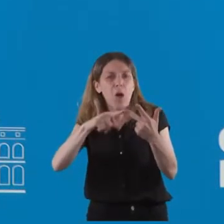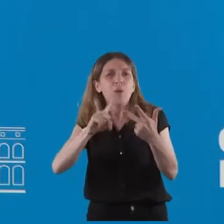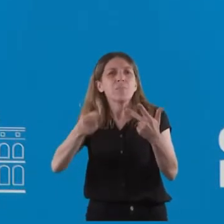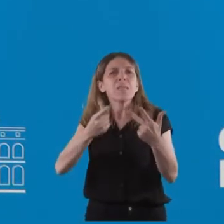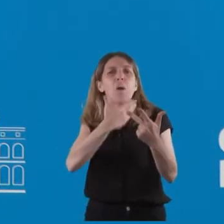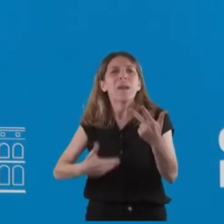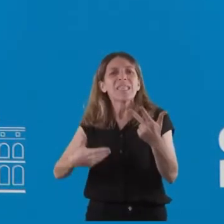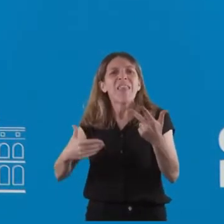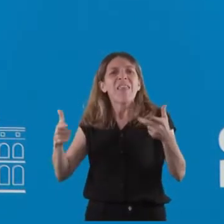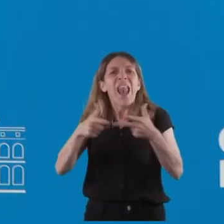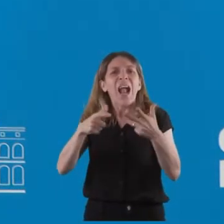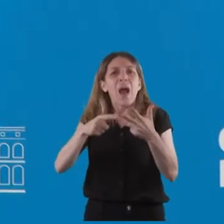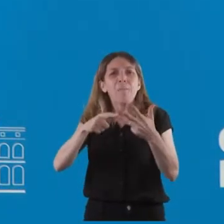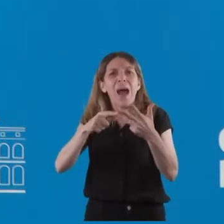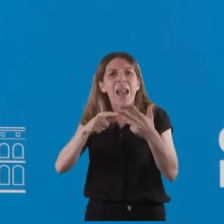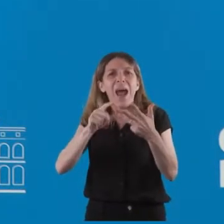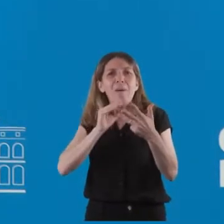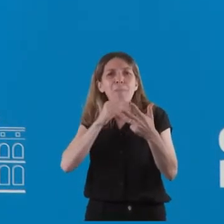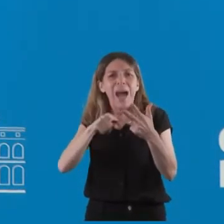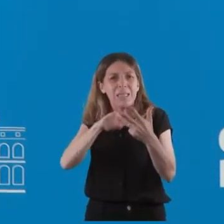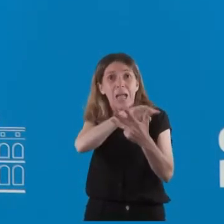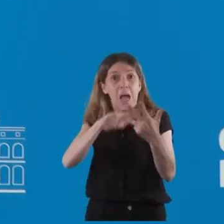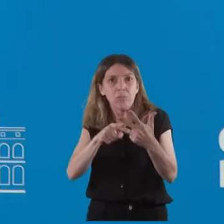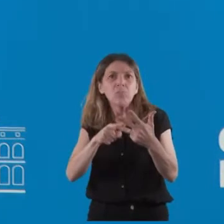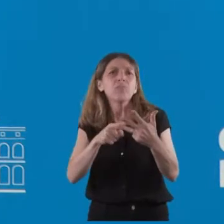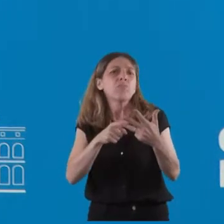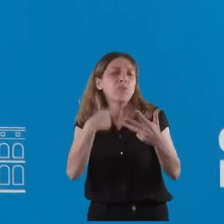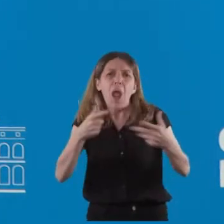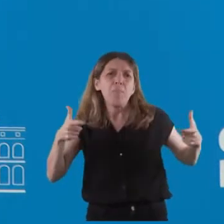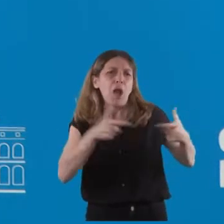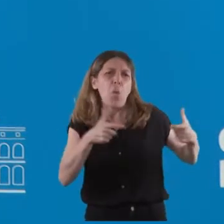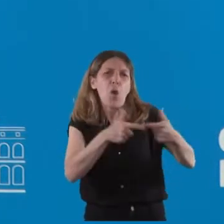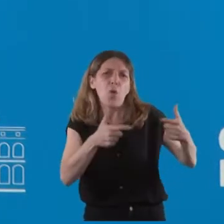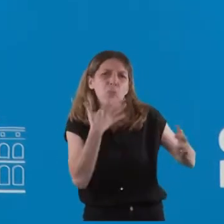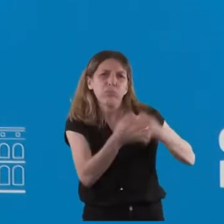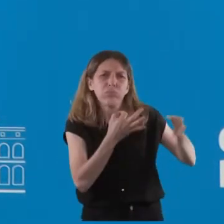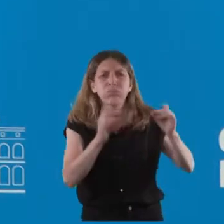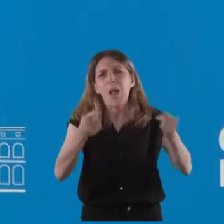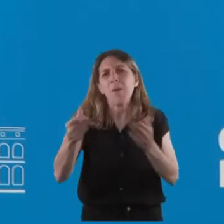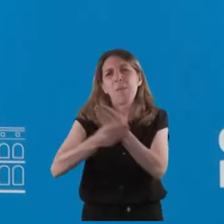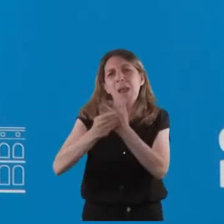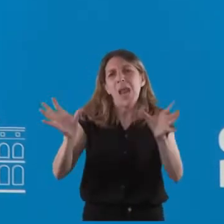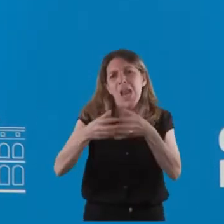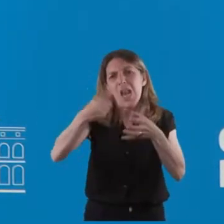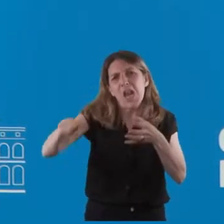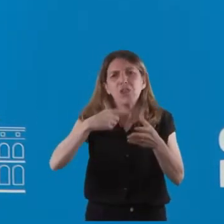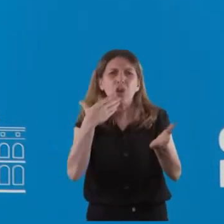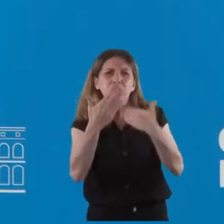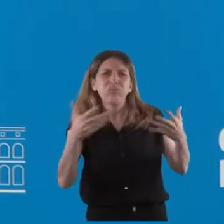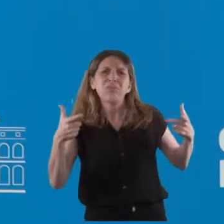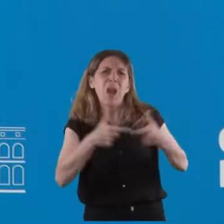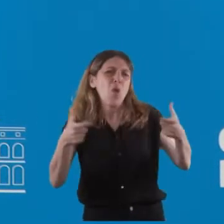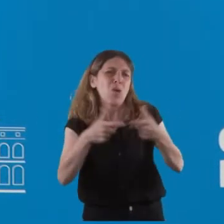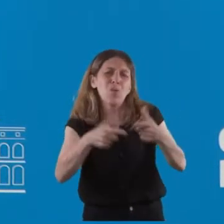cámara sergio massa son conversaciones que se llevan adelante habitualmente igual que con todos los ministros y que forman parte de los debates habituales